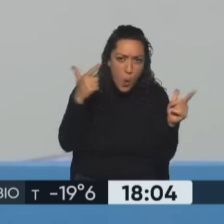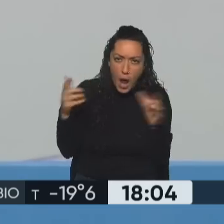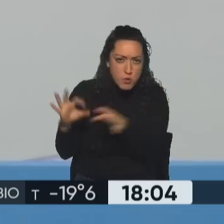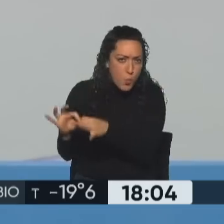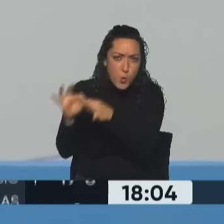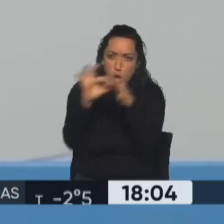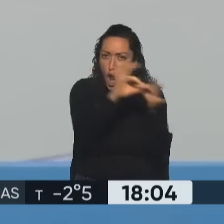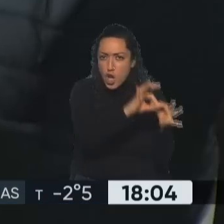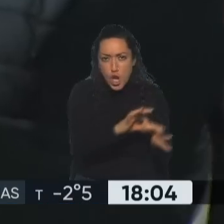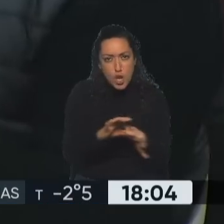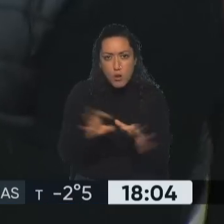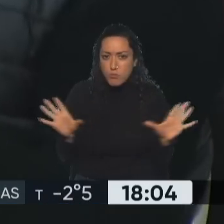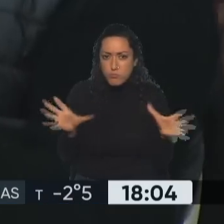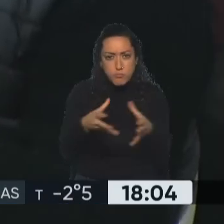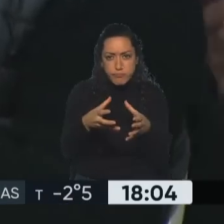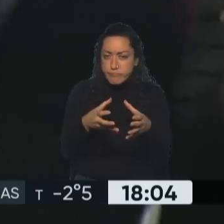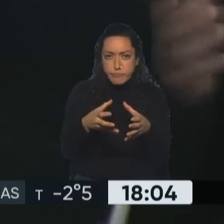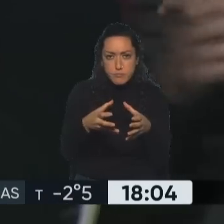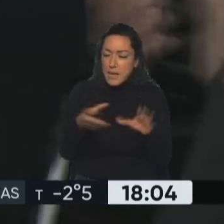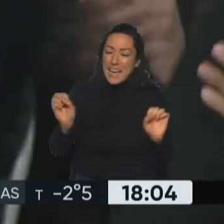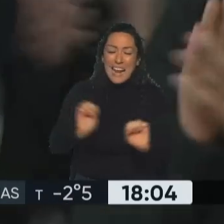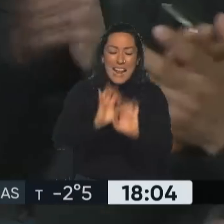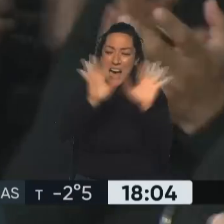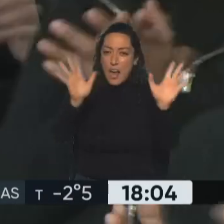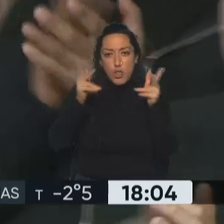Muy claro. Muy claro.